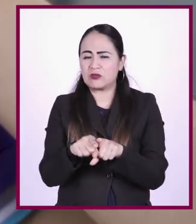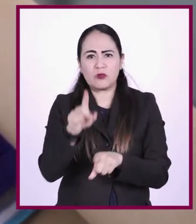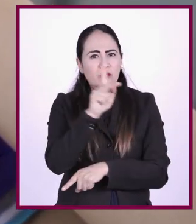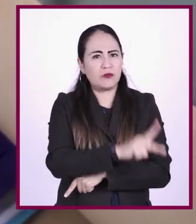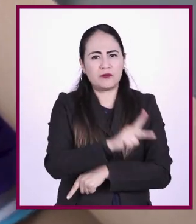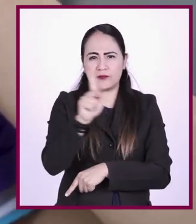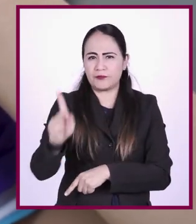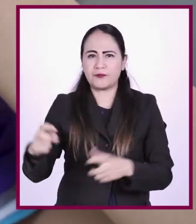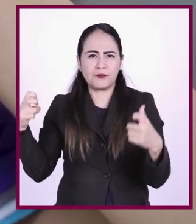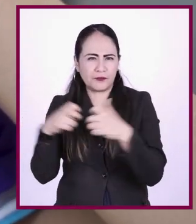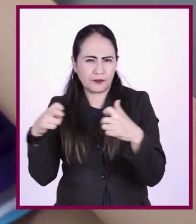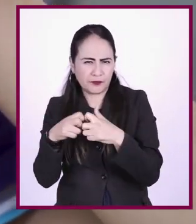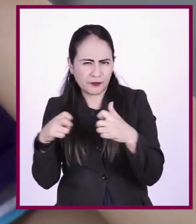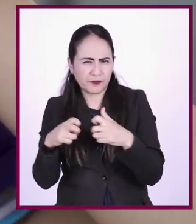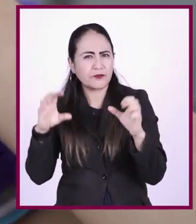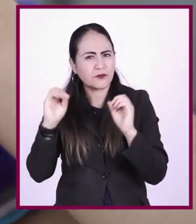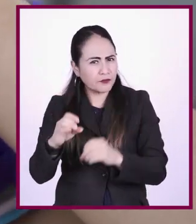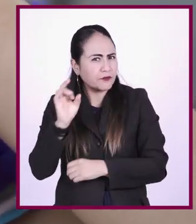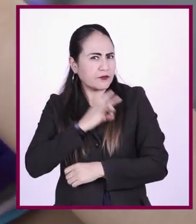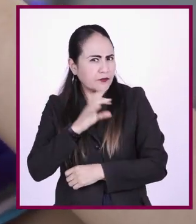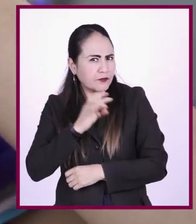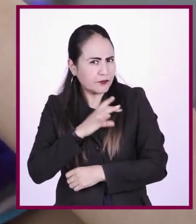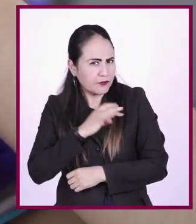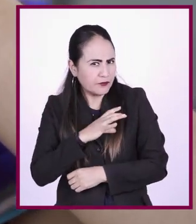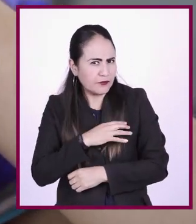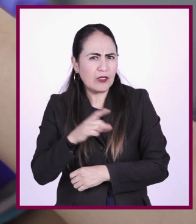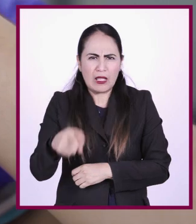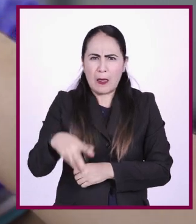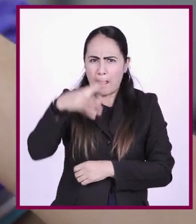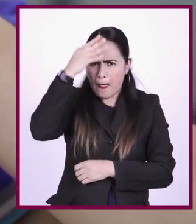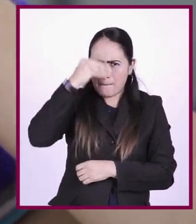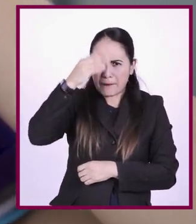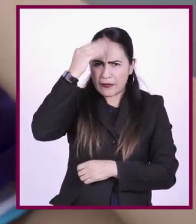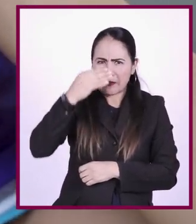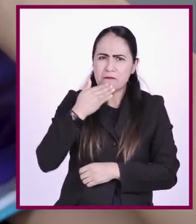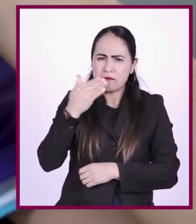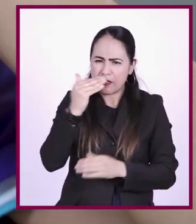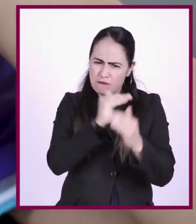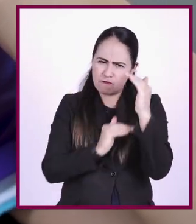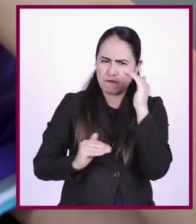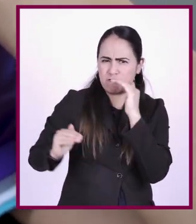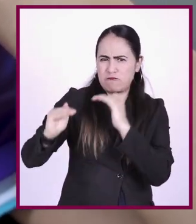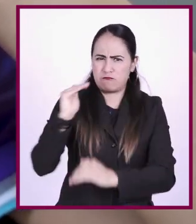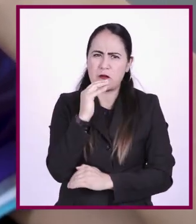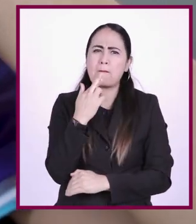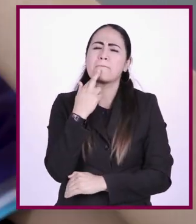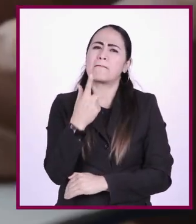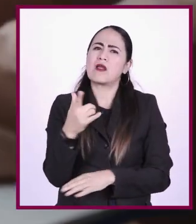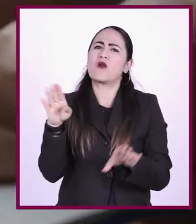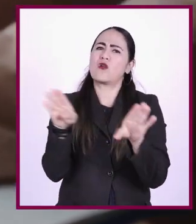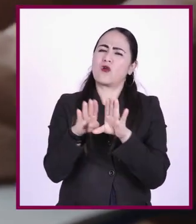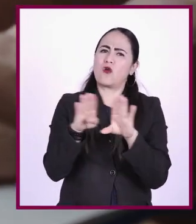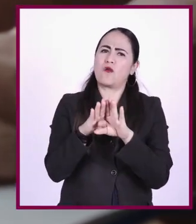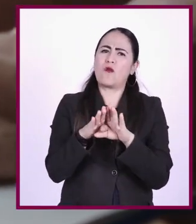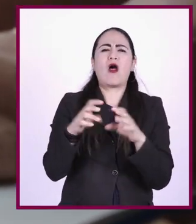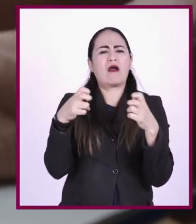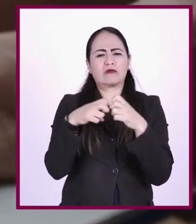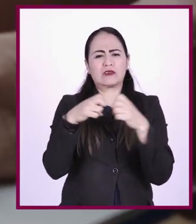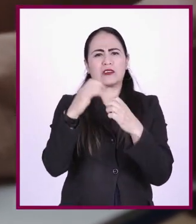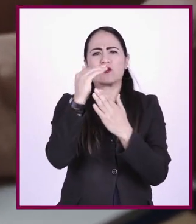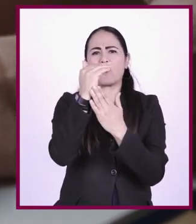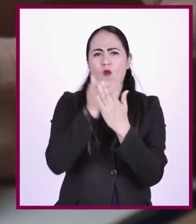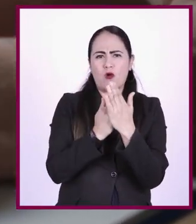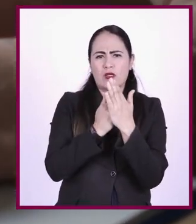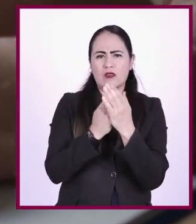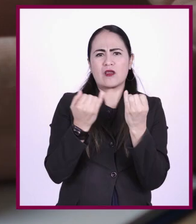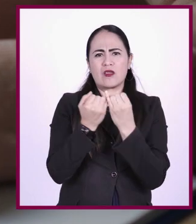miedo. Para poder permitir un aprendizaje de nivel superior, debemos mantener un nivel de bajo estrés, aburrimiento y